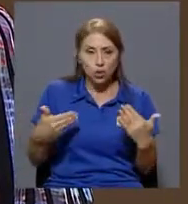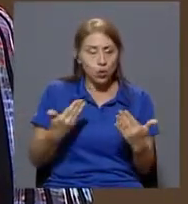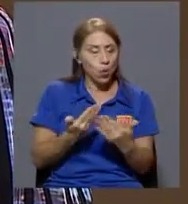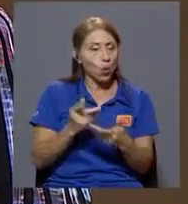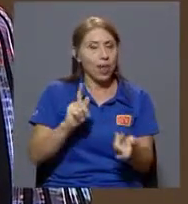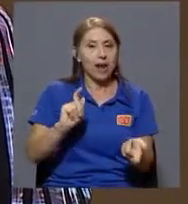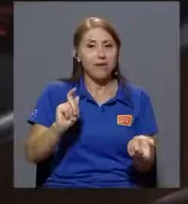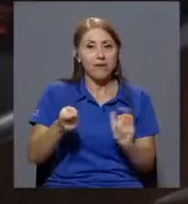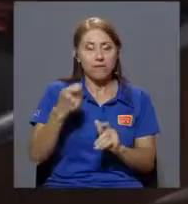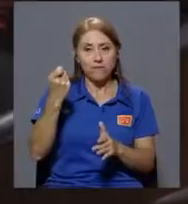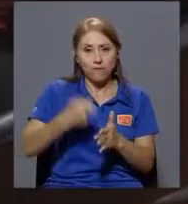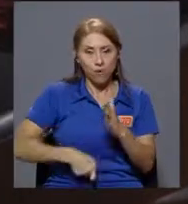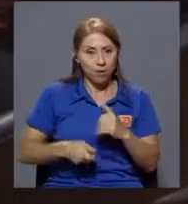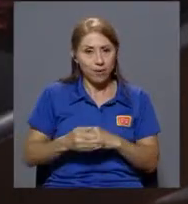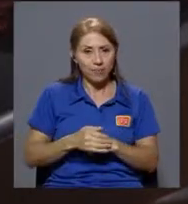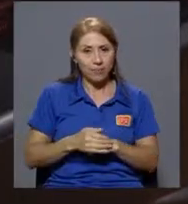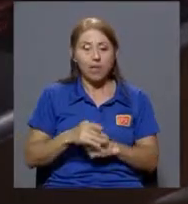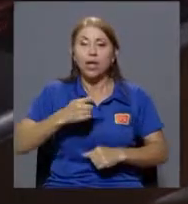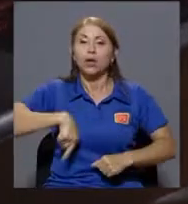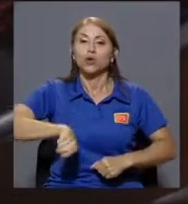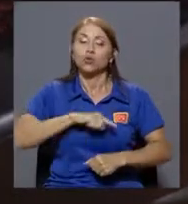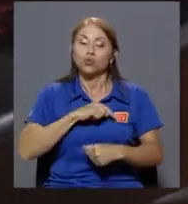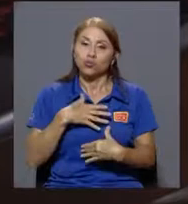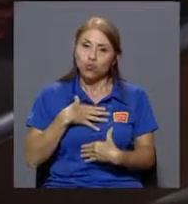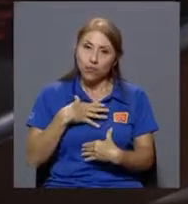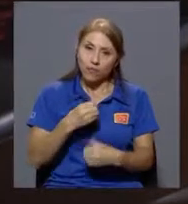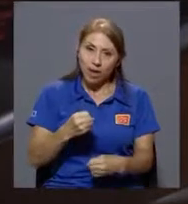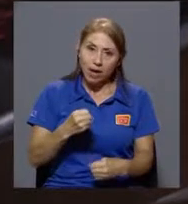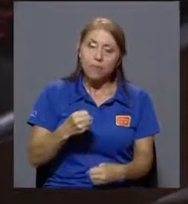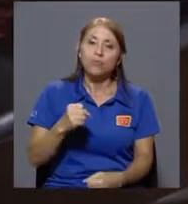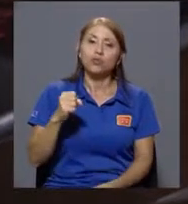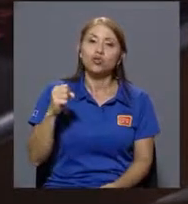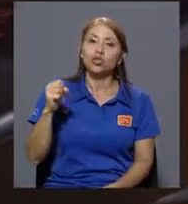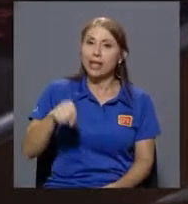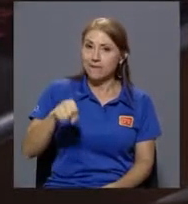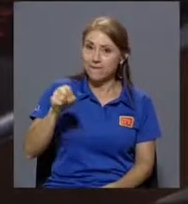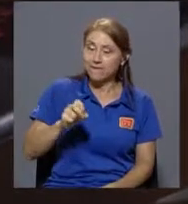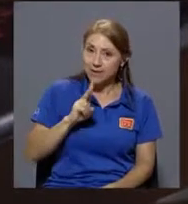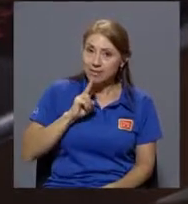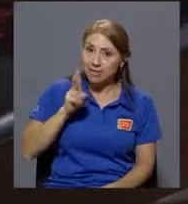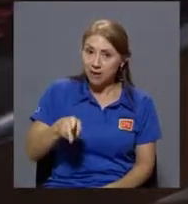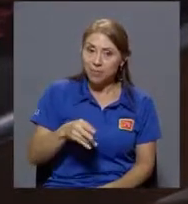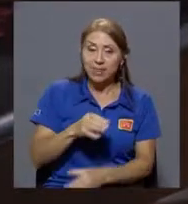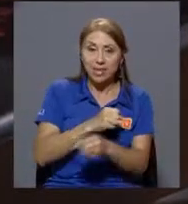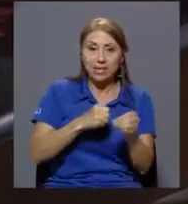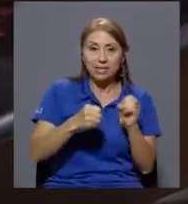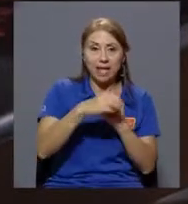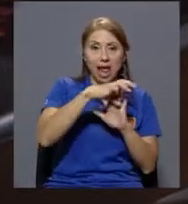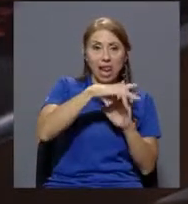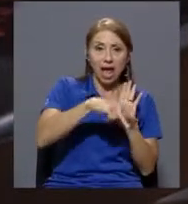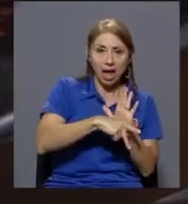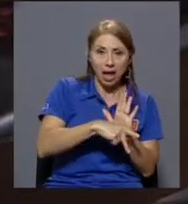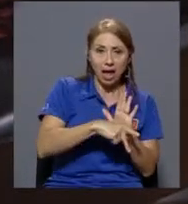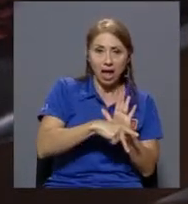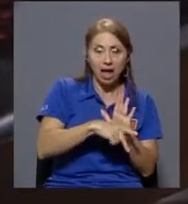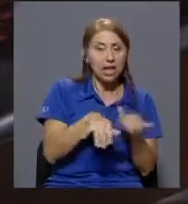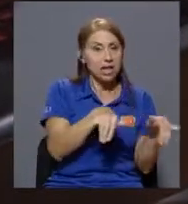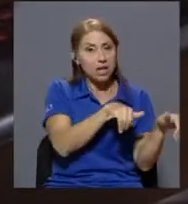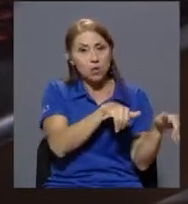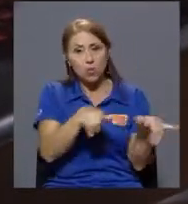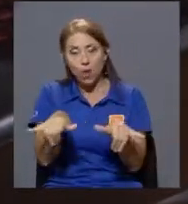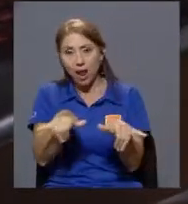reforma. Confiamos que efectivamente la sala, al igual que ha sido la